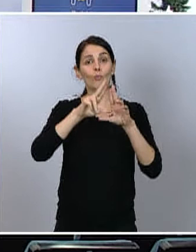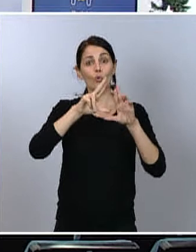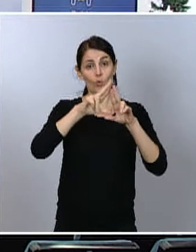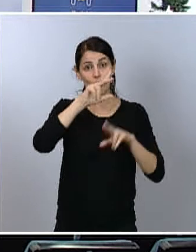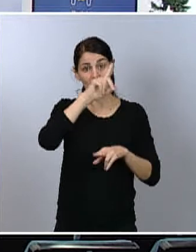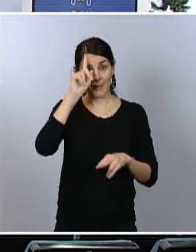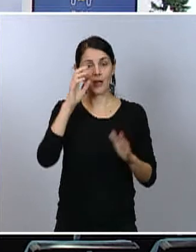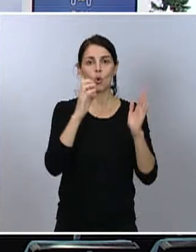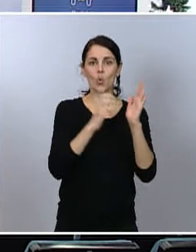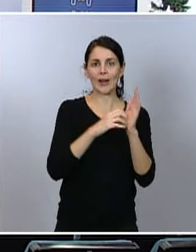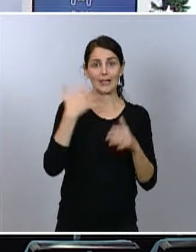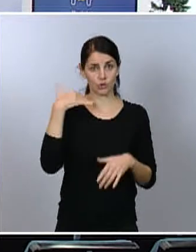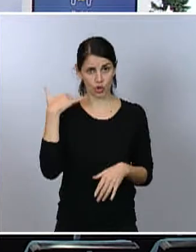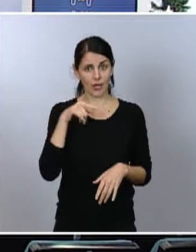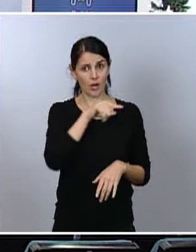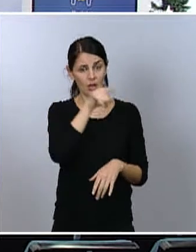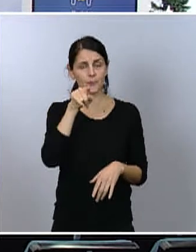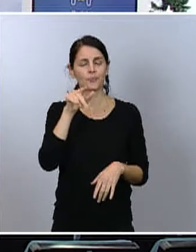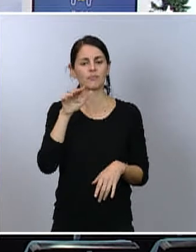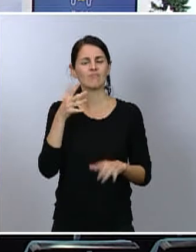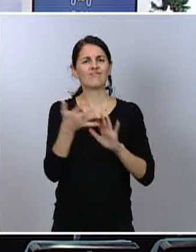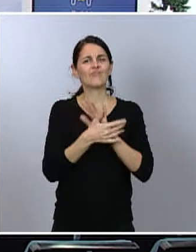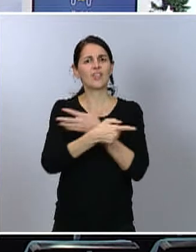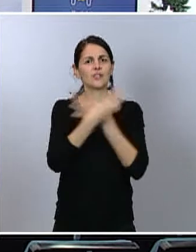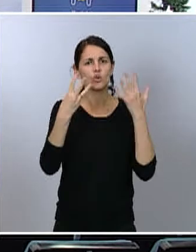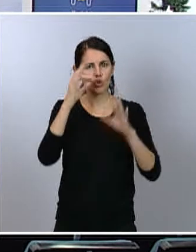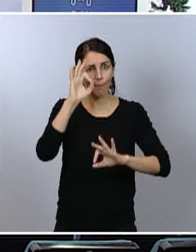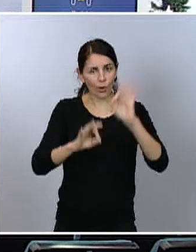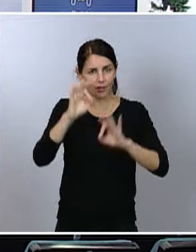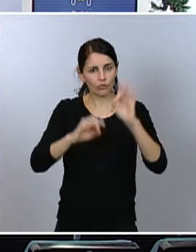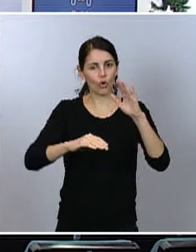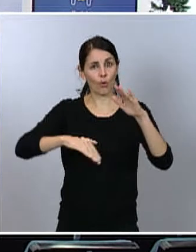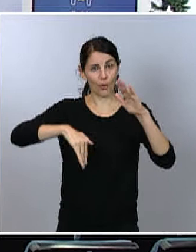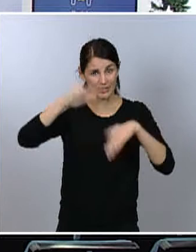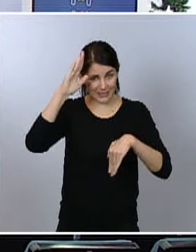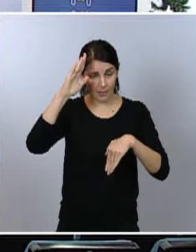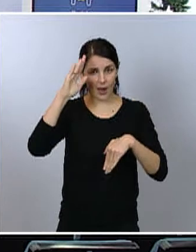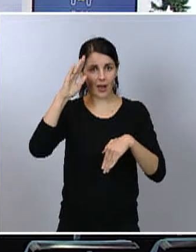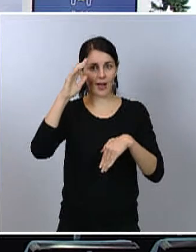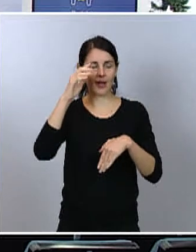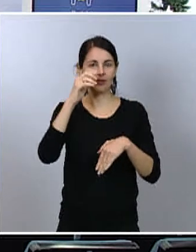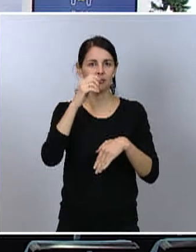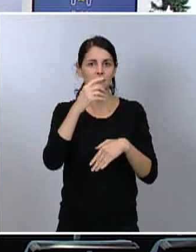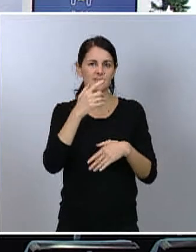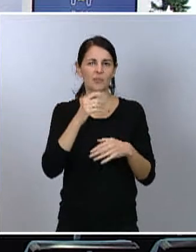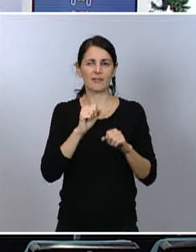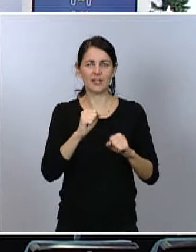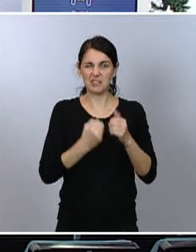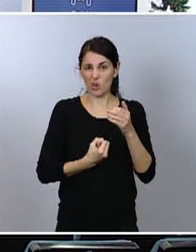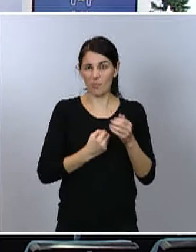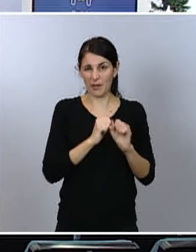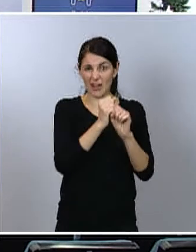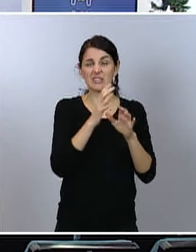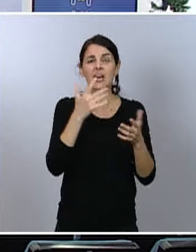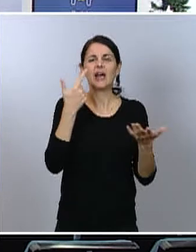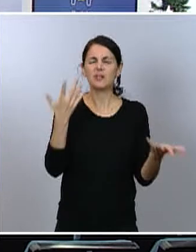Soria, está por encima del 18% la seroprevalencia. Aunque no haya inmunidad de grupo en ningún lugar,